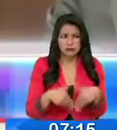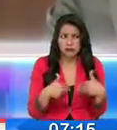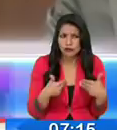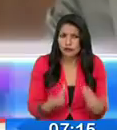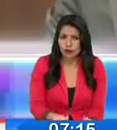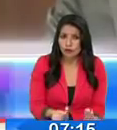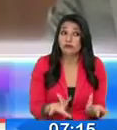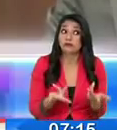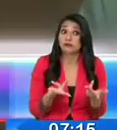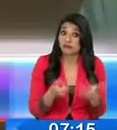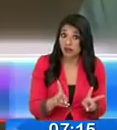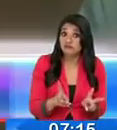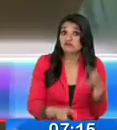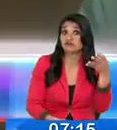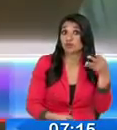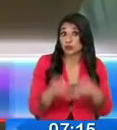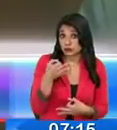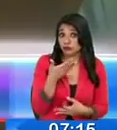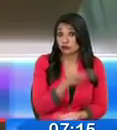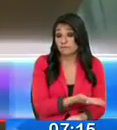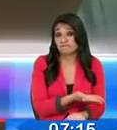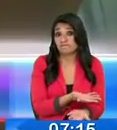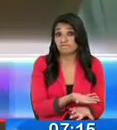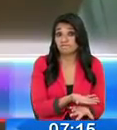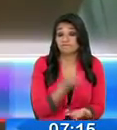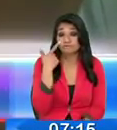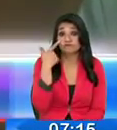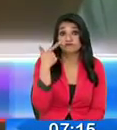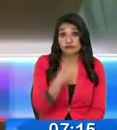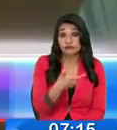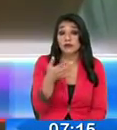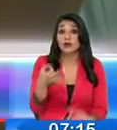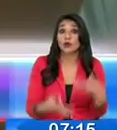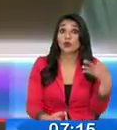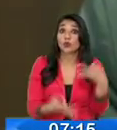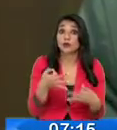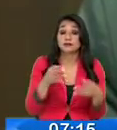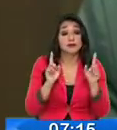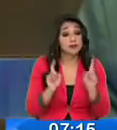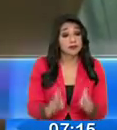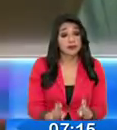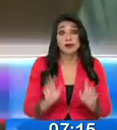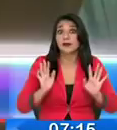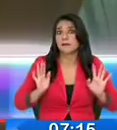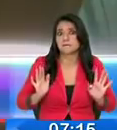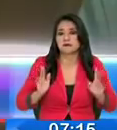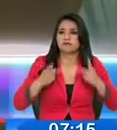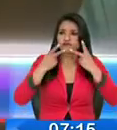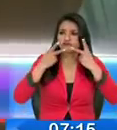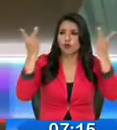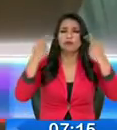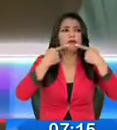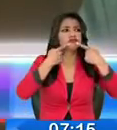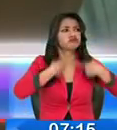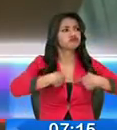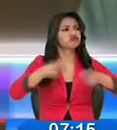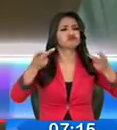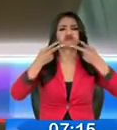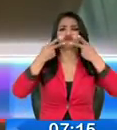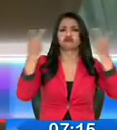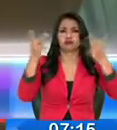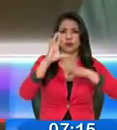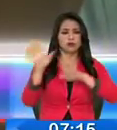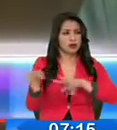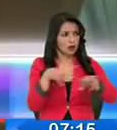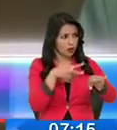al campo judicial. Es la fiscalía y son los jueces los que tienen que determinar ante una grabación pública como la que los